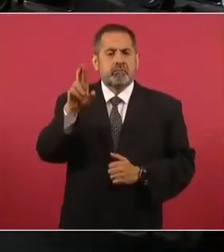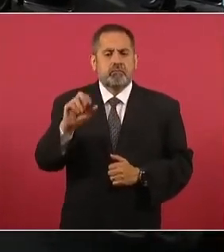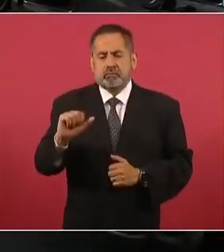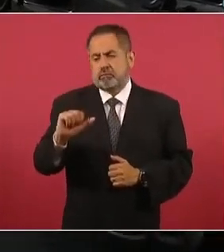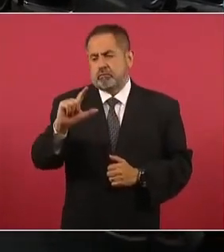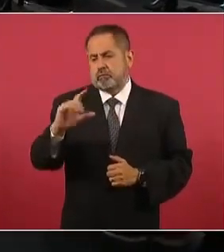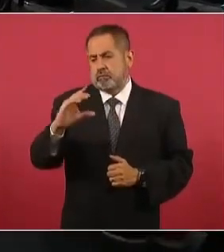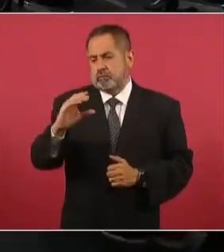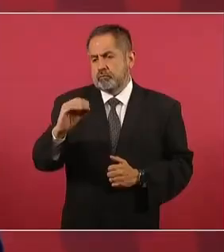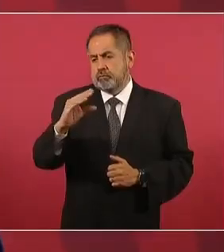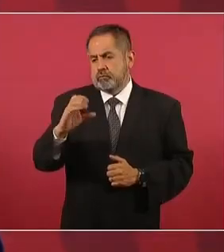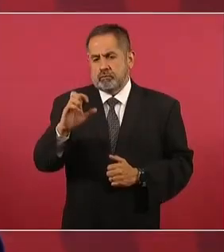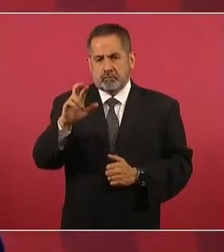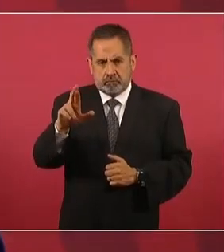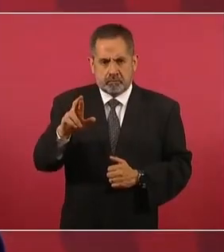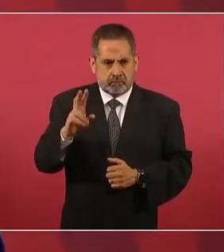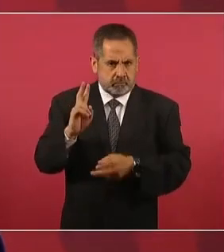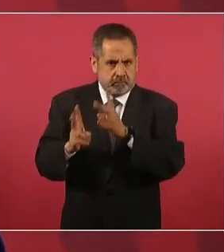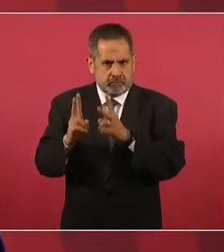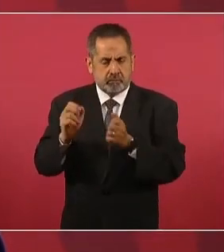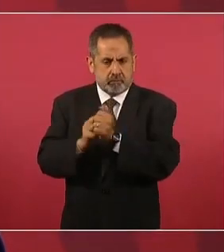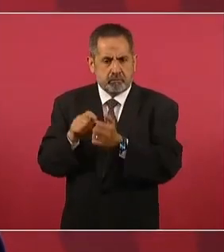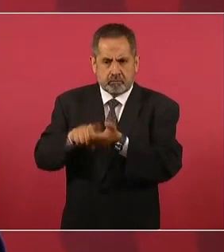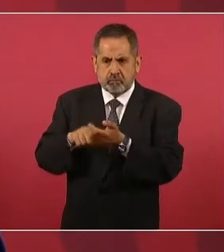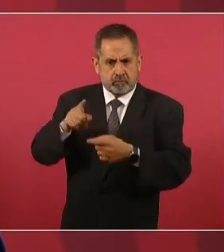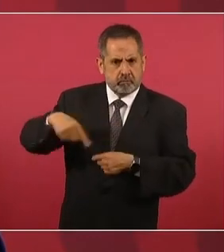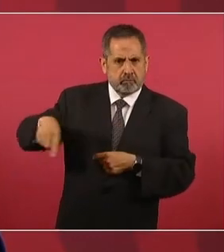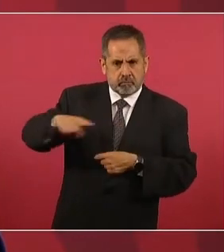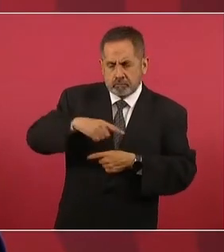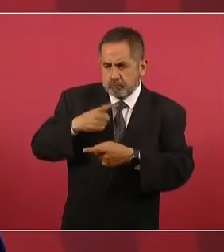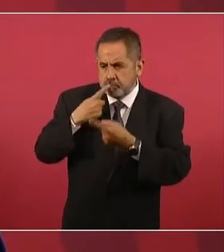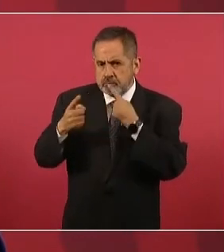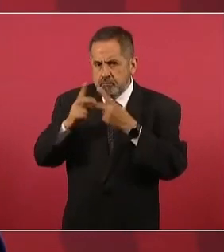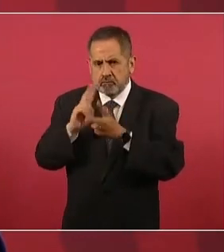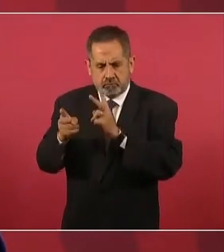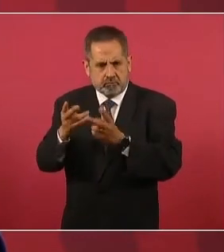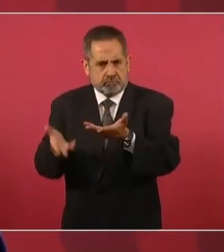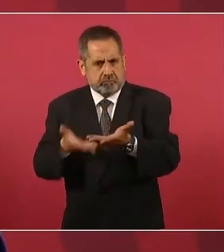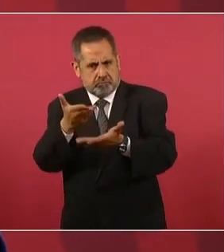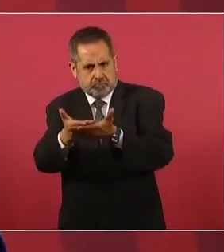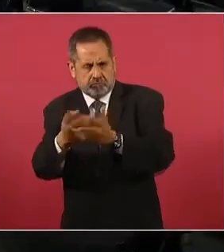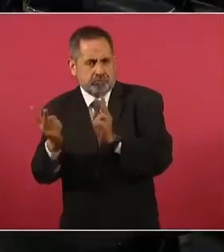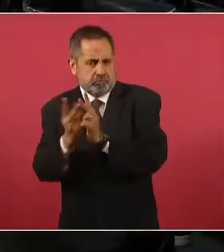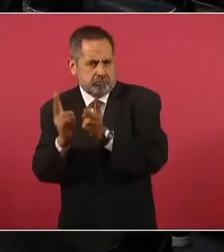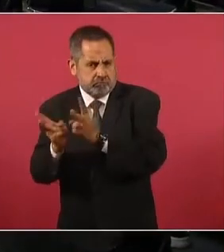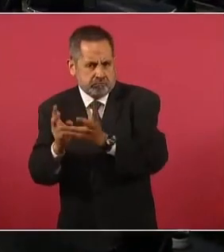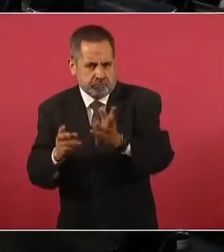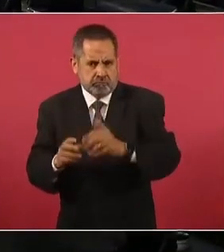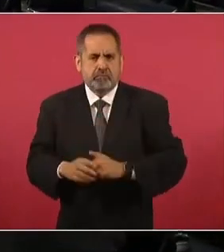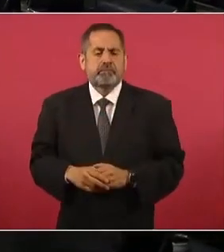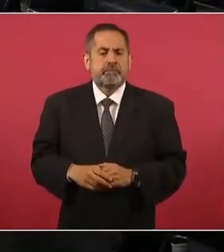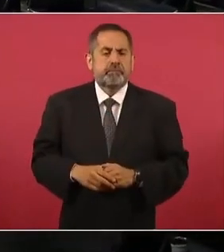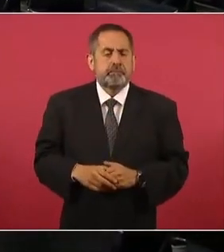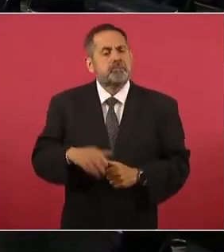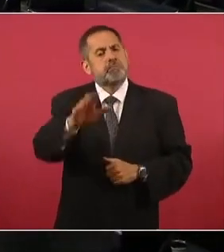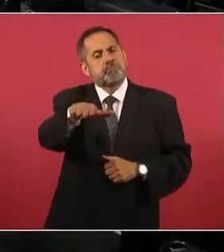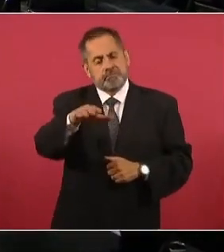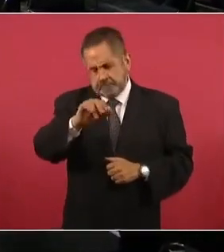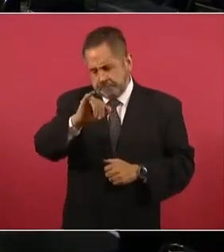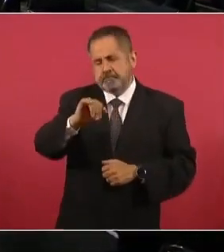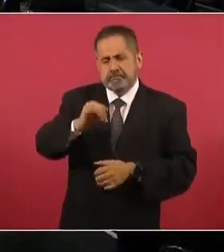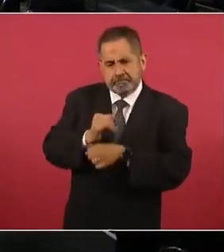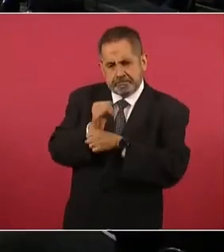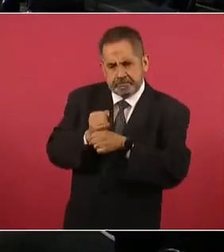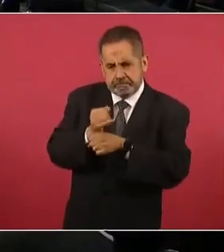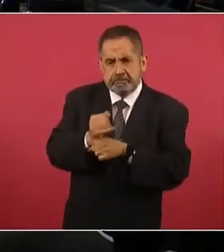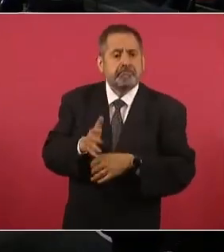Alcocer que atienda también el planteamiento de ustedes. Sí, pero esta investigación ya